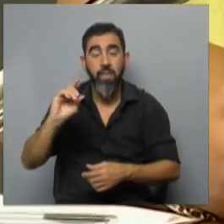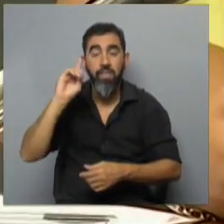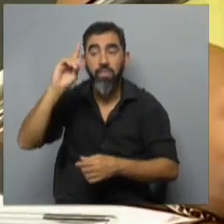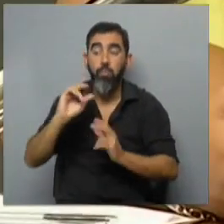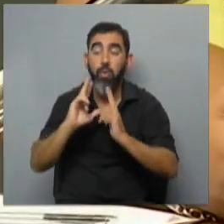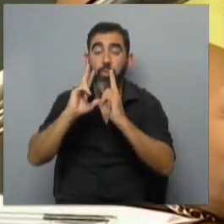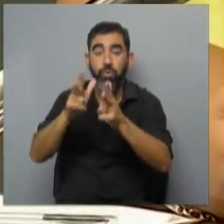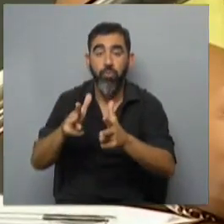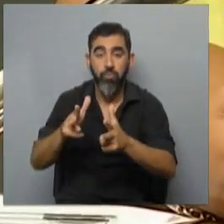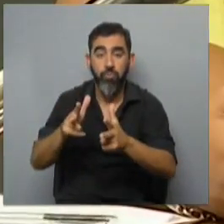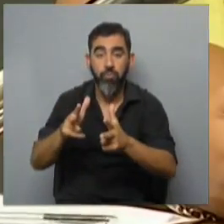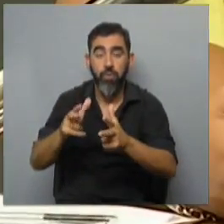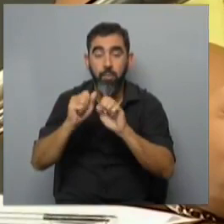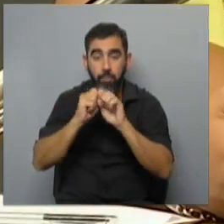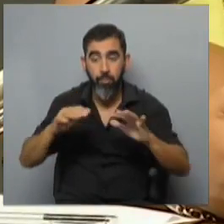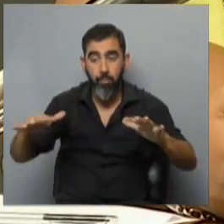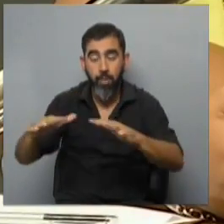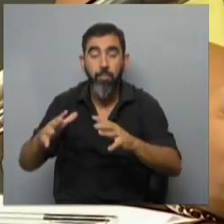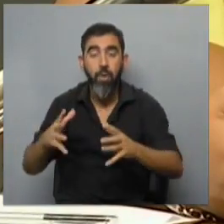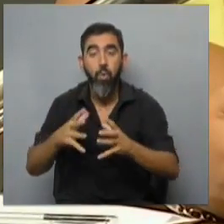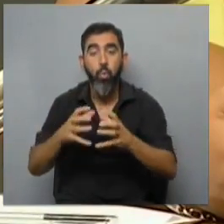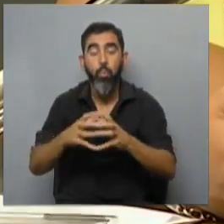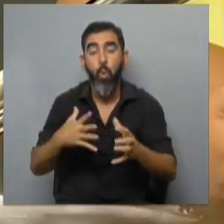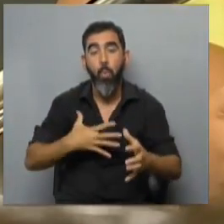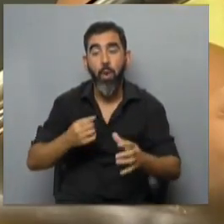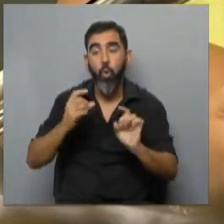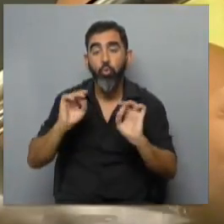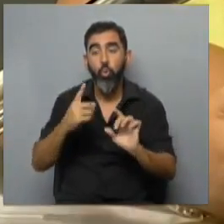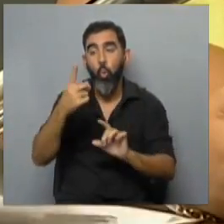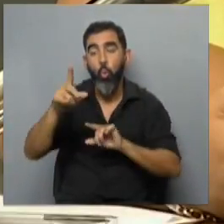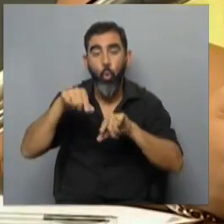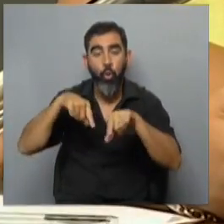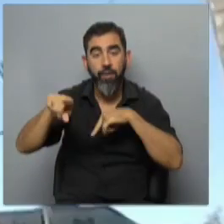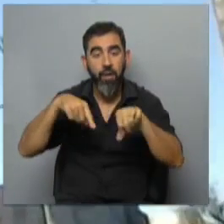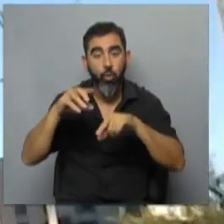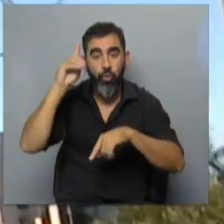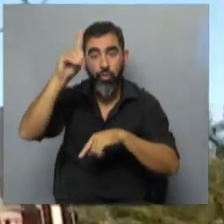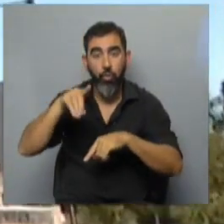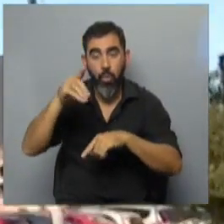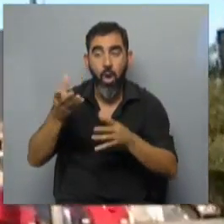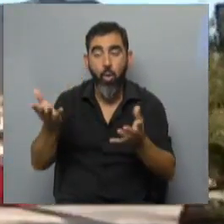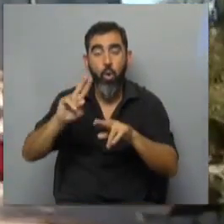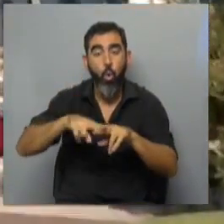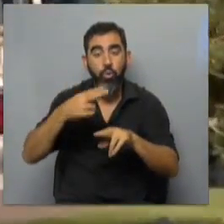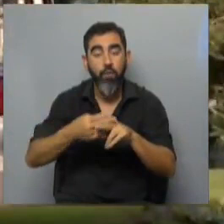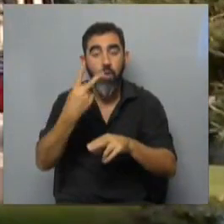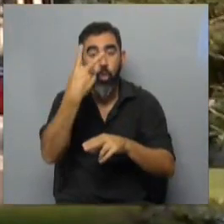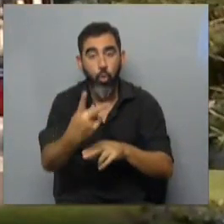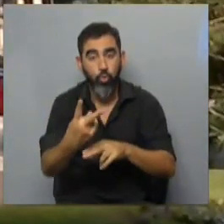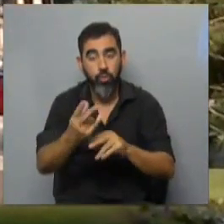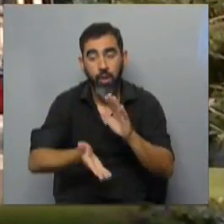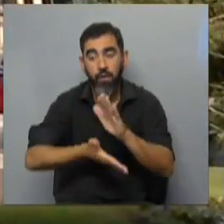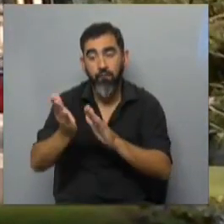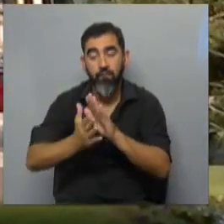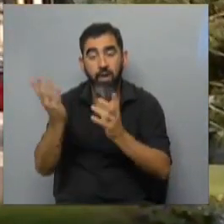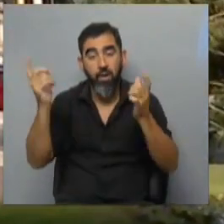a mbd noticias que en la pandemia el partido nacional tuvo un solo coordinador en diputados pero que ahora se vuelve a dos quienes concurrirían a